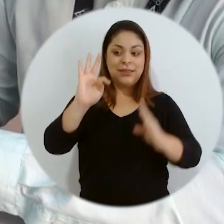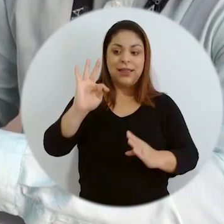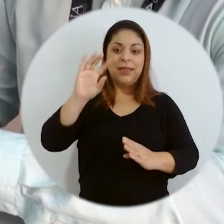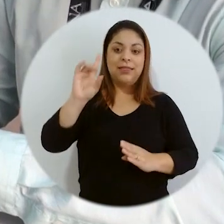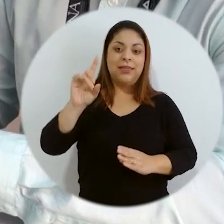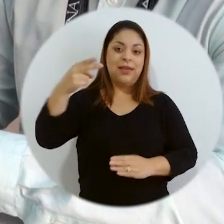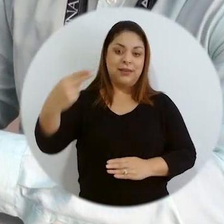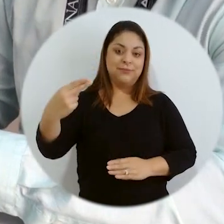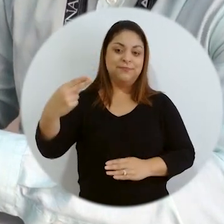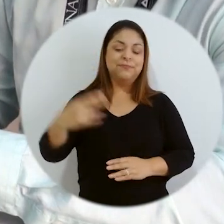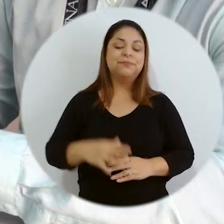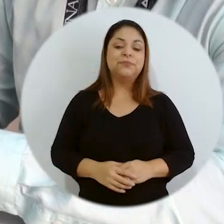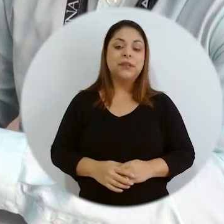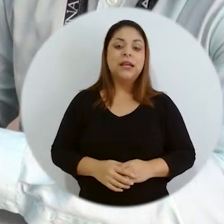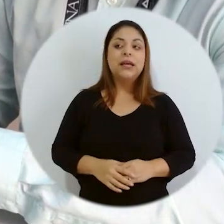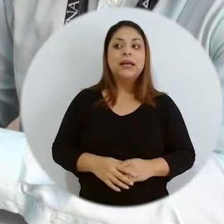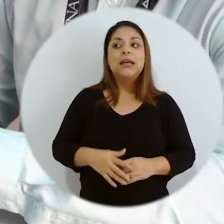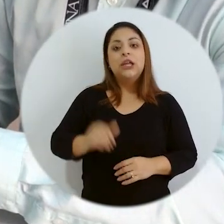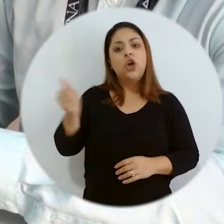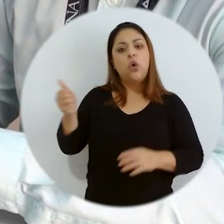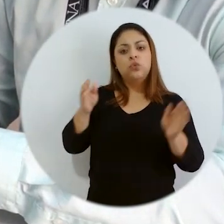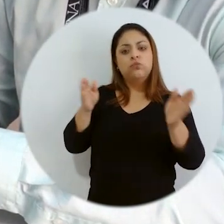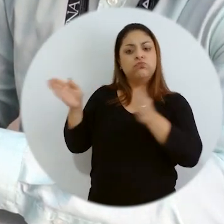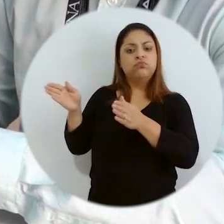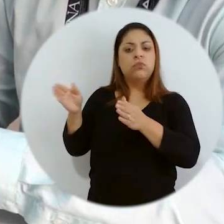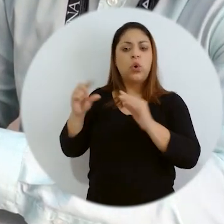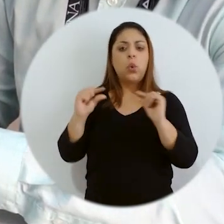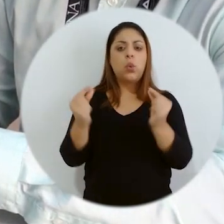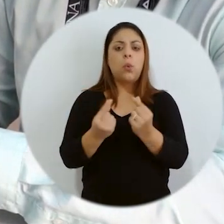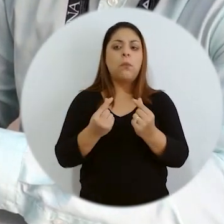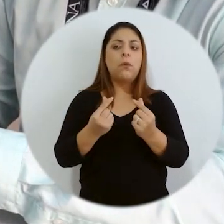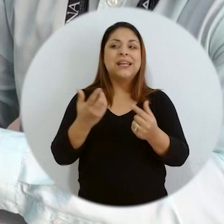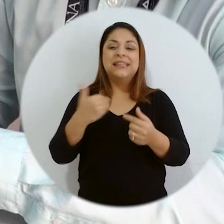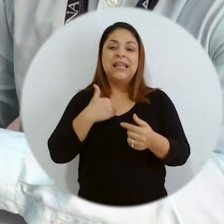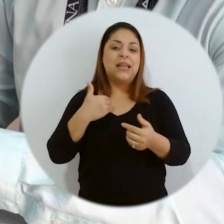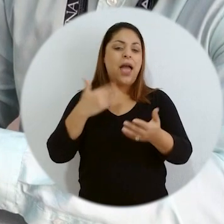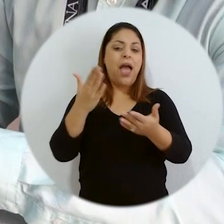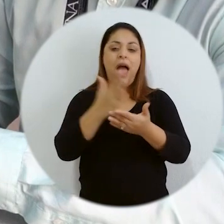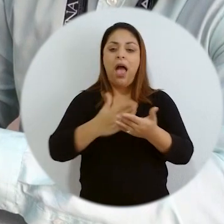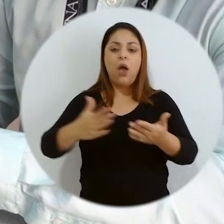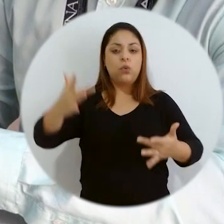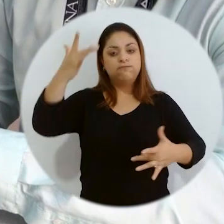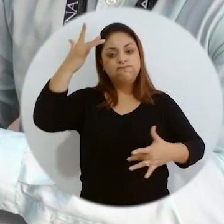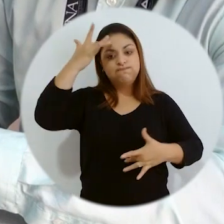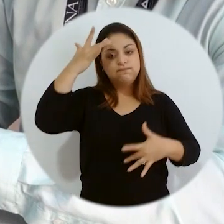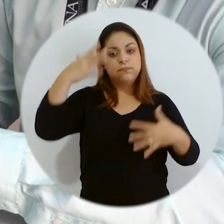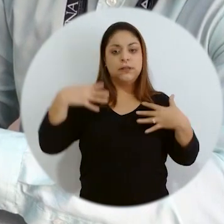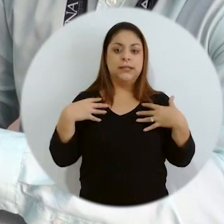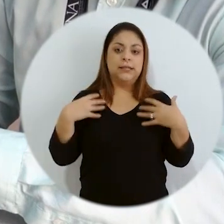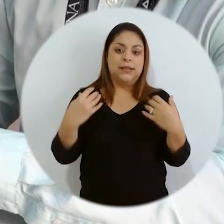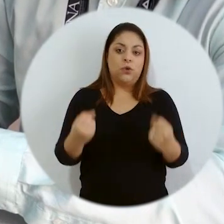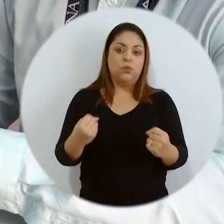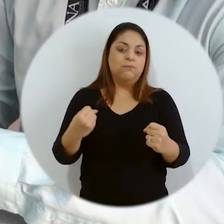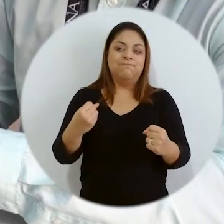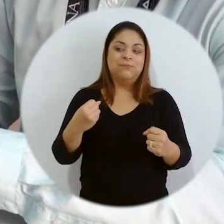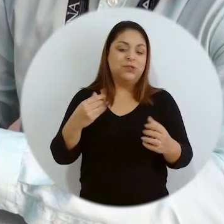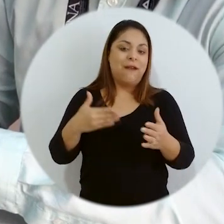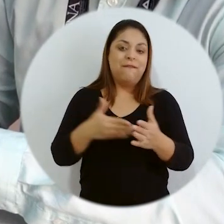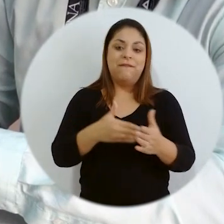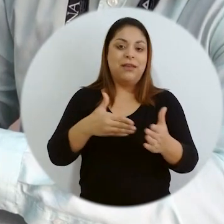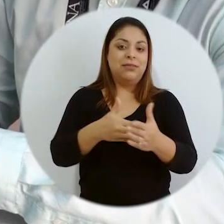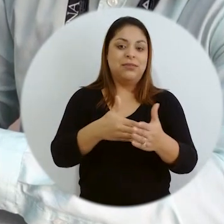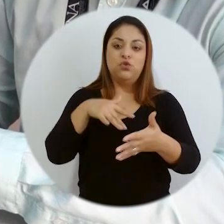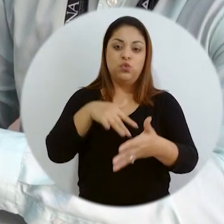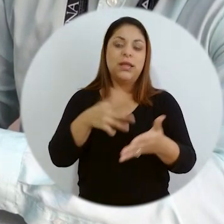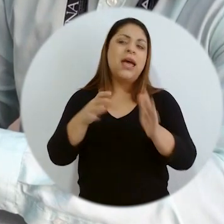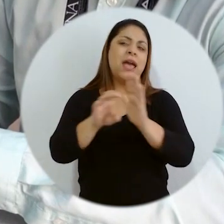otro grupo también que son los estudiantes del área de salud. Esos son estudiantes que presentan cualquier condición de salud que tiene alguna